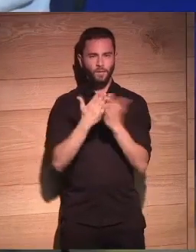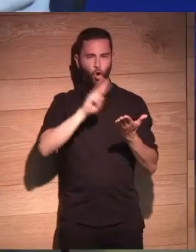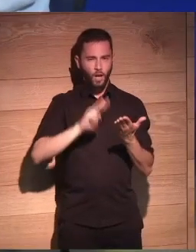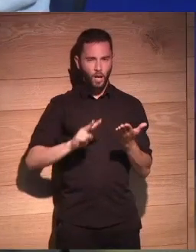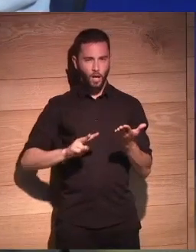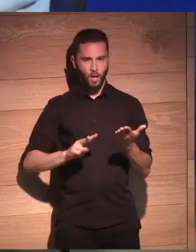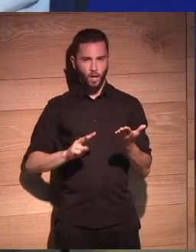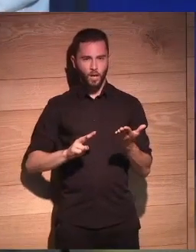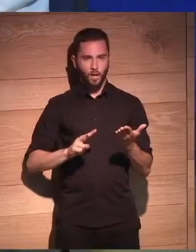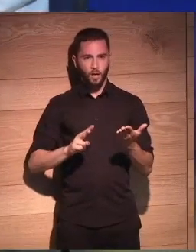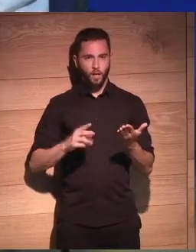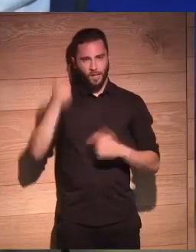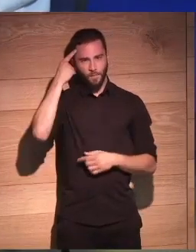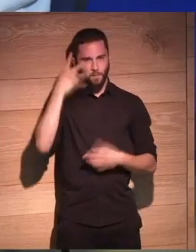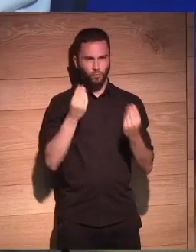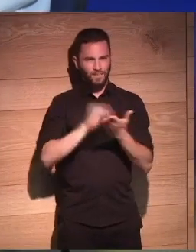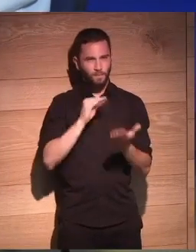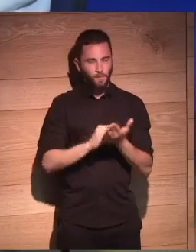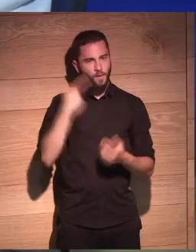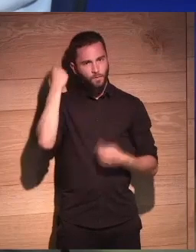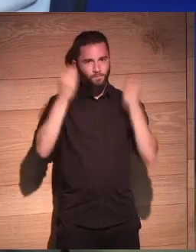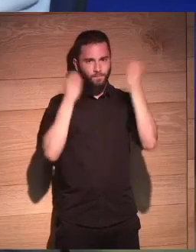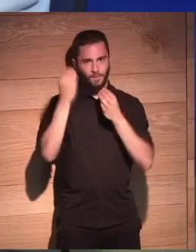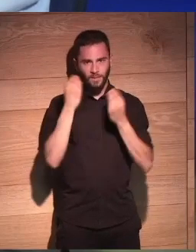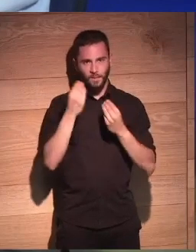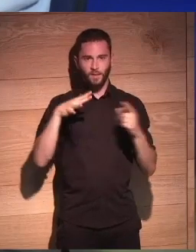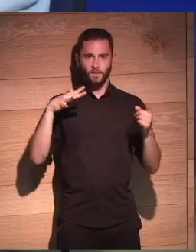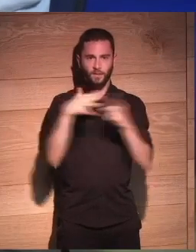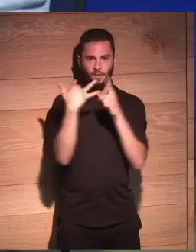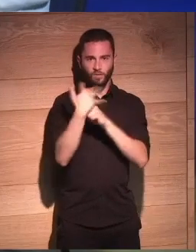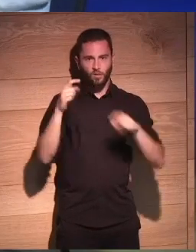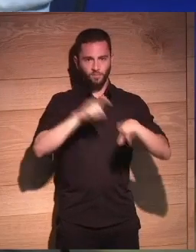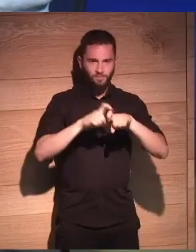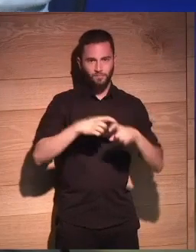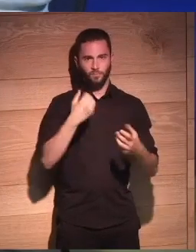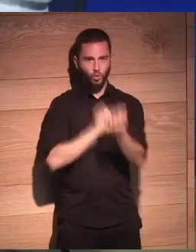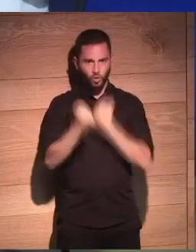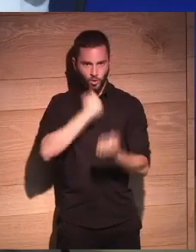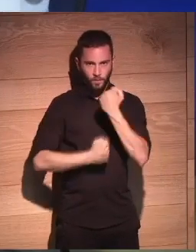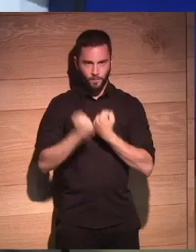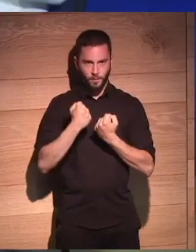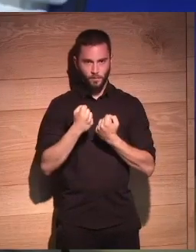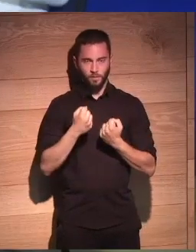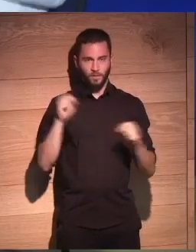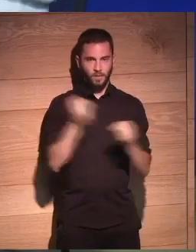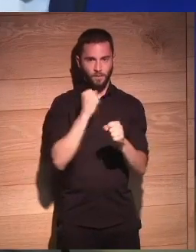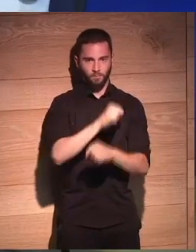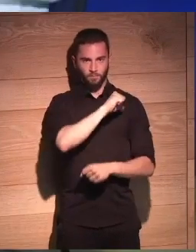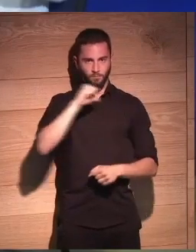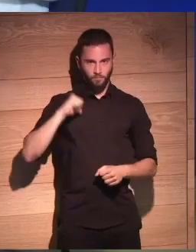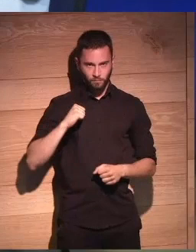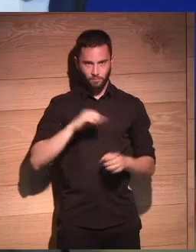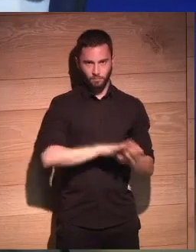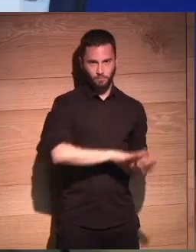venían muchas a la cabeza las condiciones económicas, ¿no? Es decir, aparte de un trabajo personal que tú puedas hacer